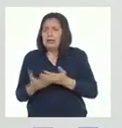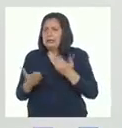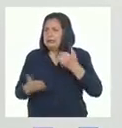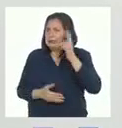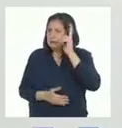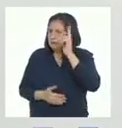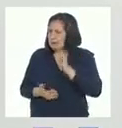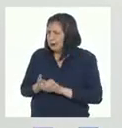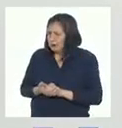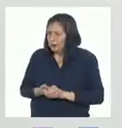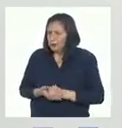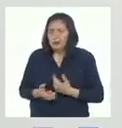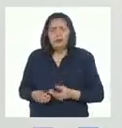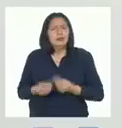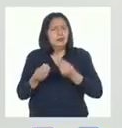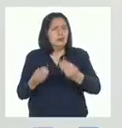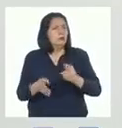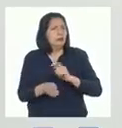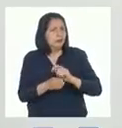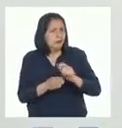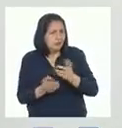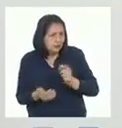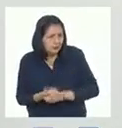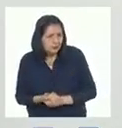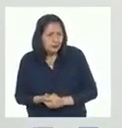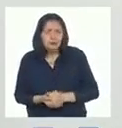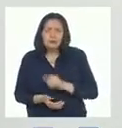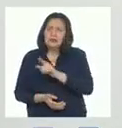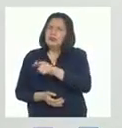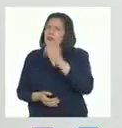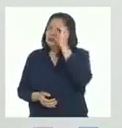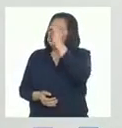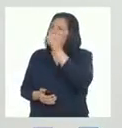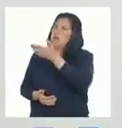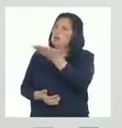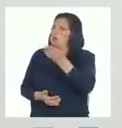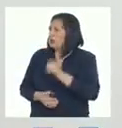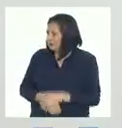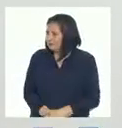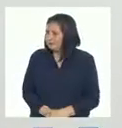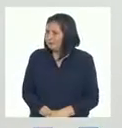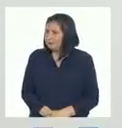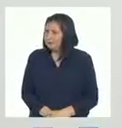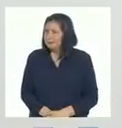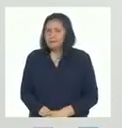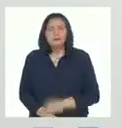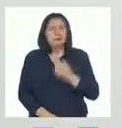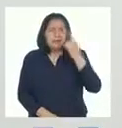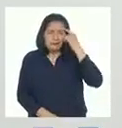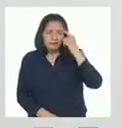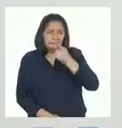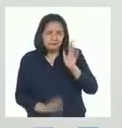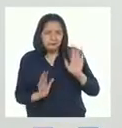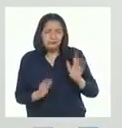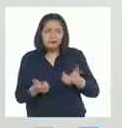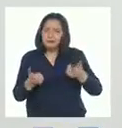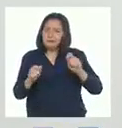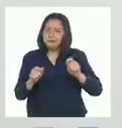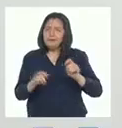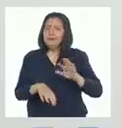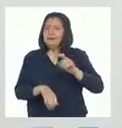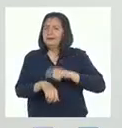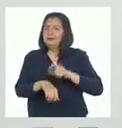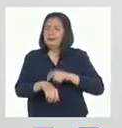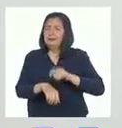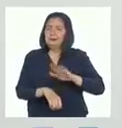de que el profesor del cuento les asigne una tarea? ¿Qué opinan, chicas y chicos en casa? ¿Qué les parece si vamos a una pausa y les